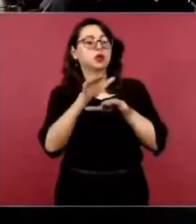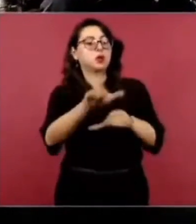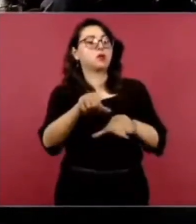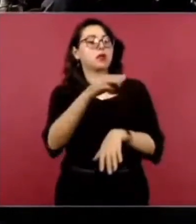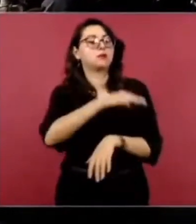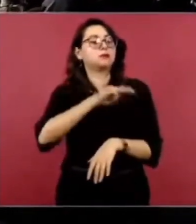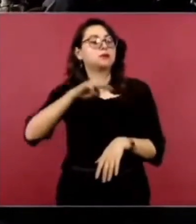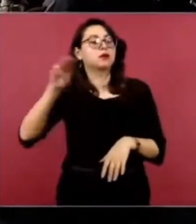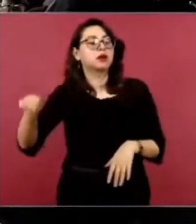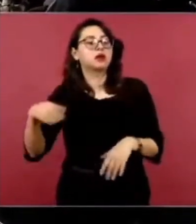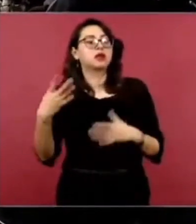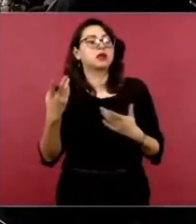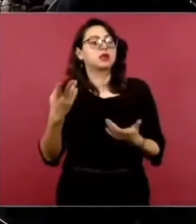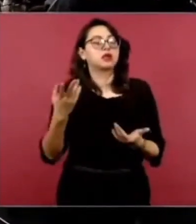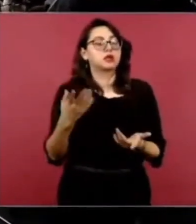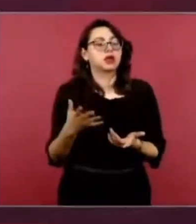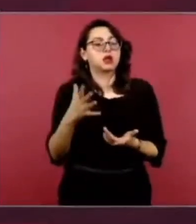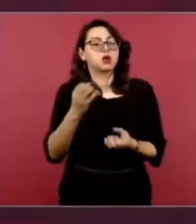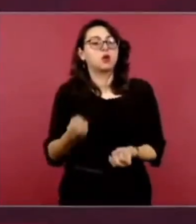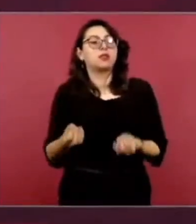Claro,